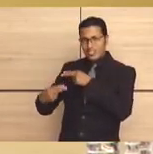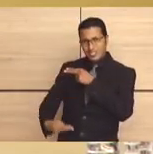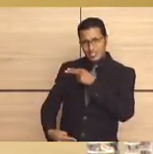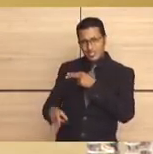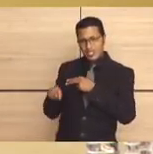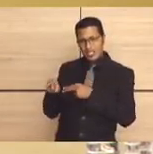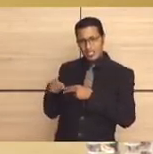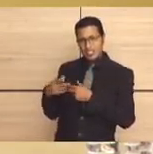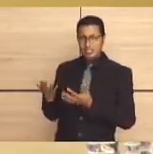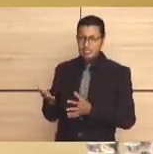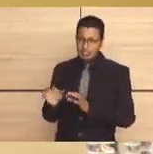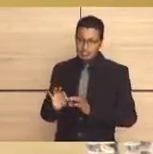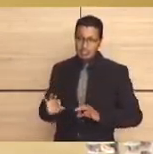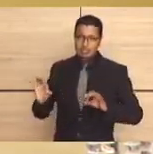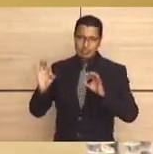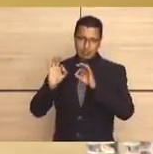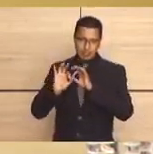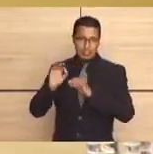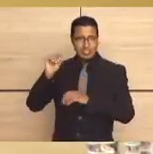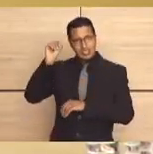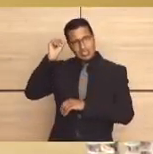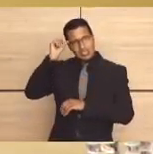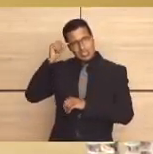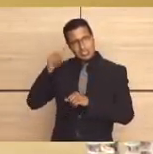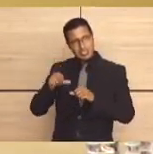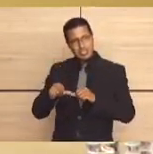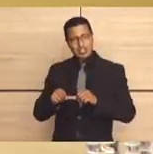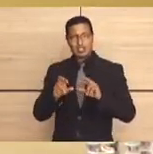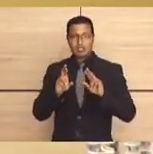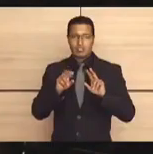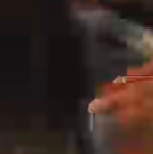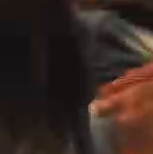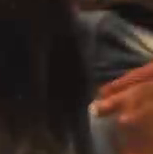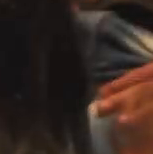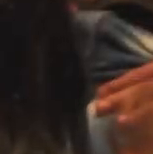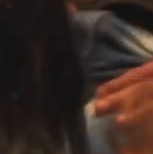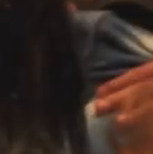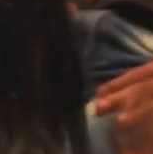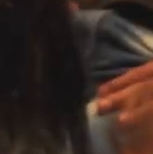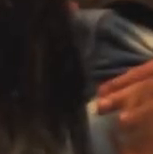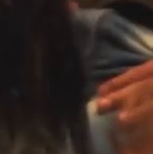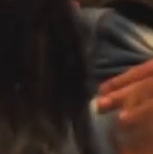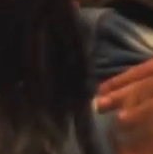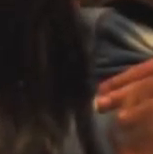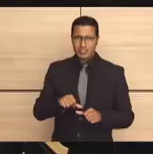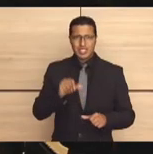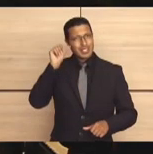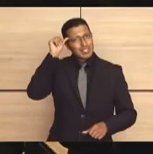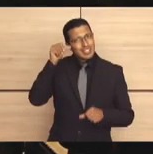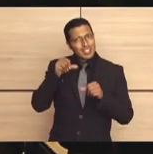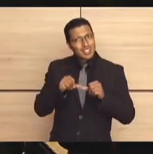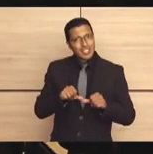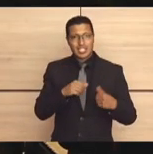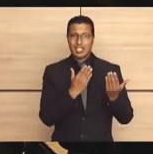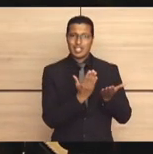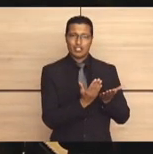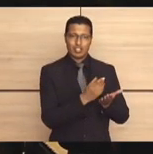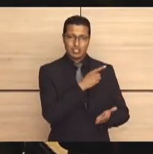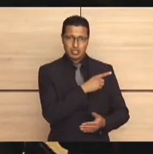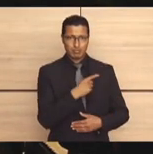Colombia utópica que yo sé que muchos soñamos es tener un país con memoria. Chiquita siempre